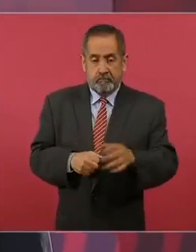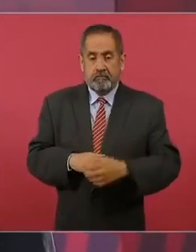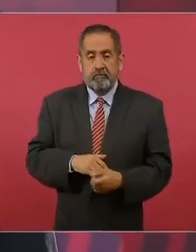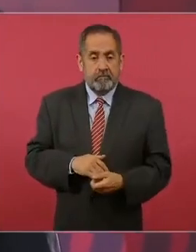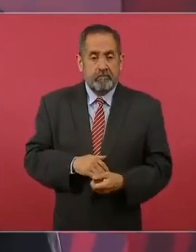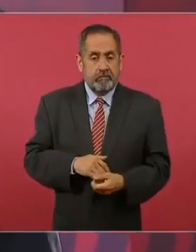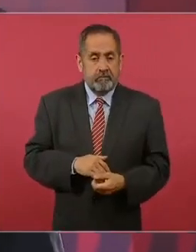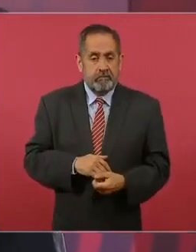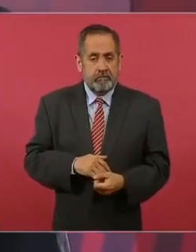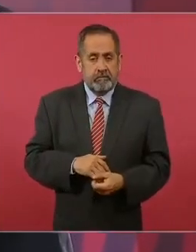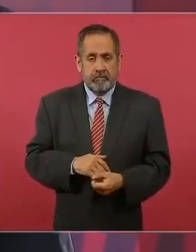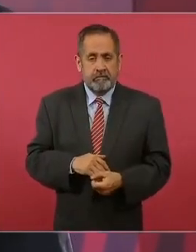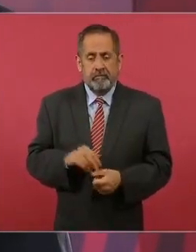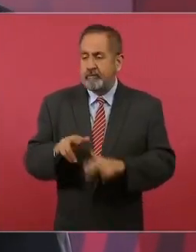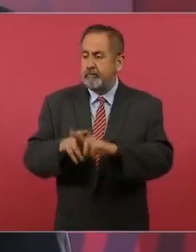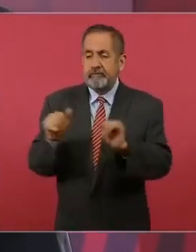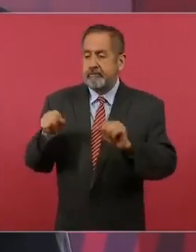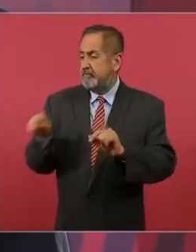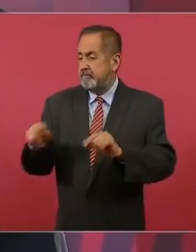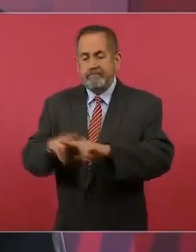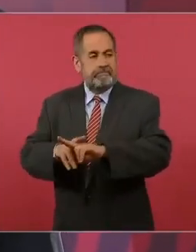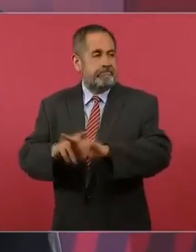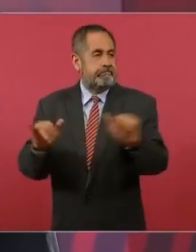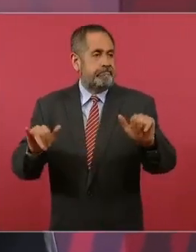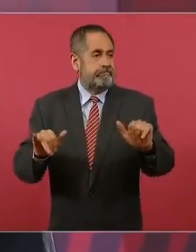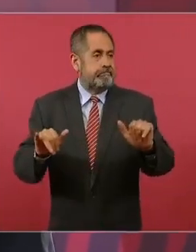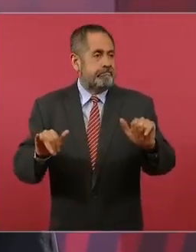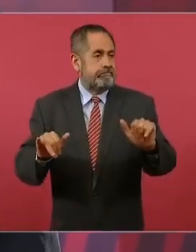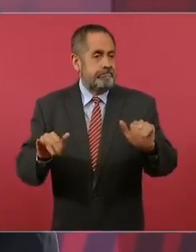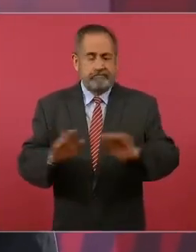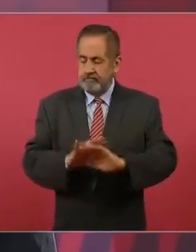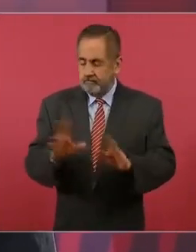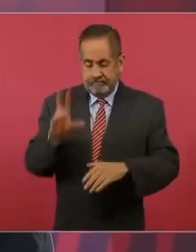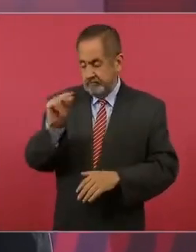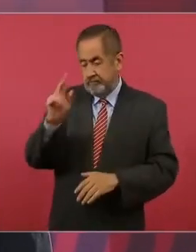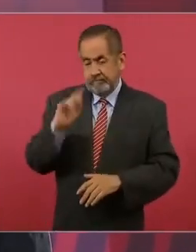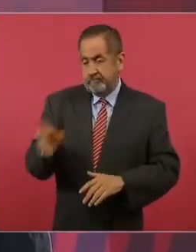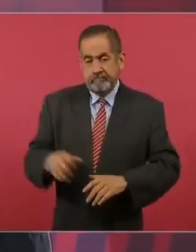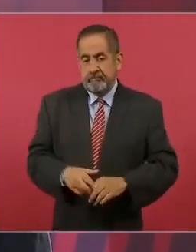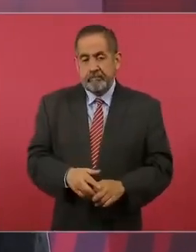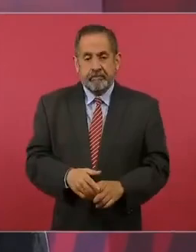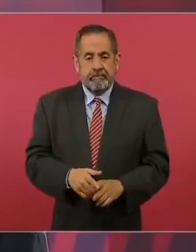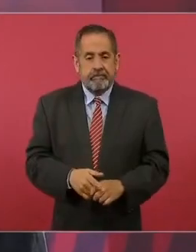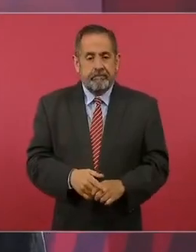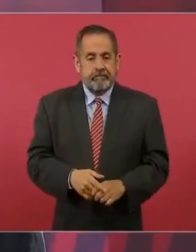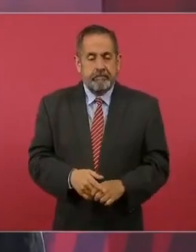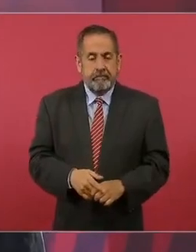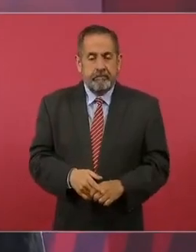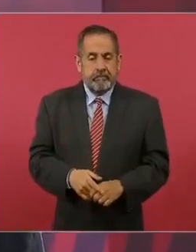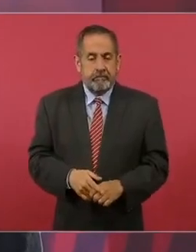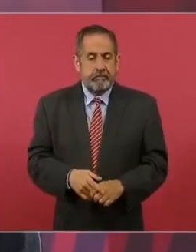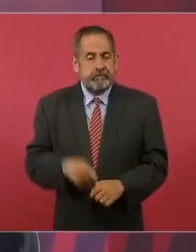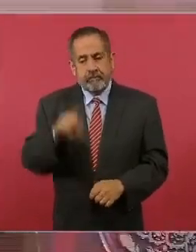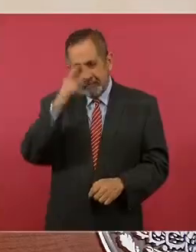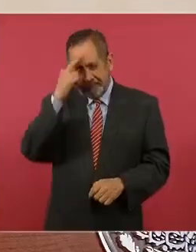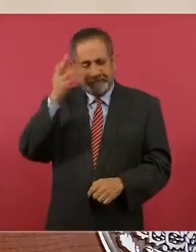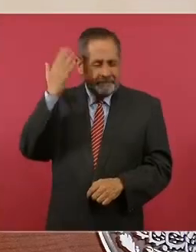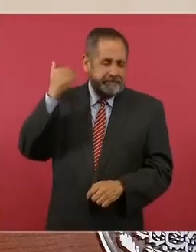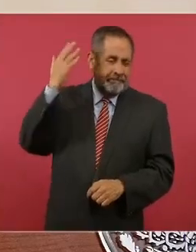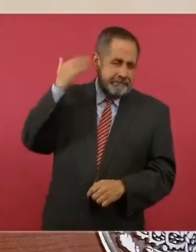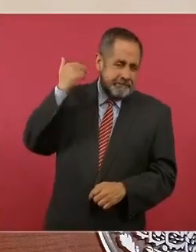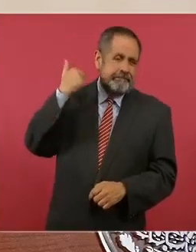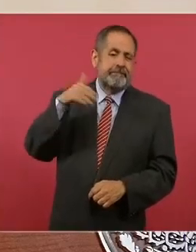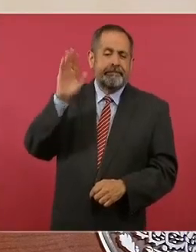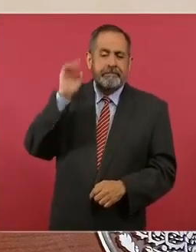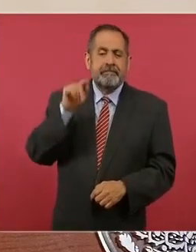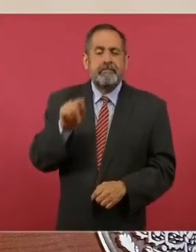Y eso no se le permite a nadie. Es como cuando se permitía